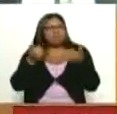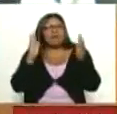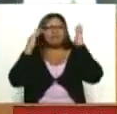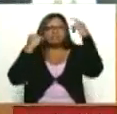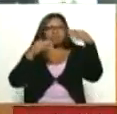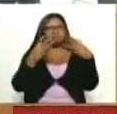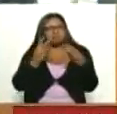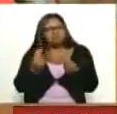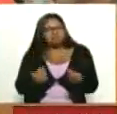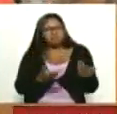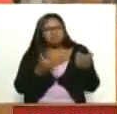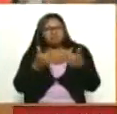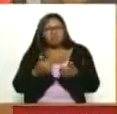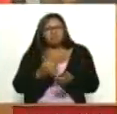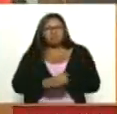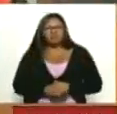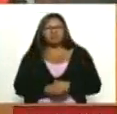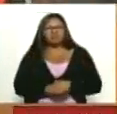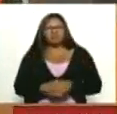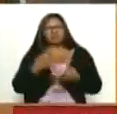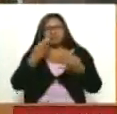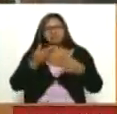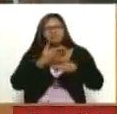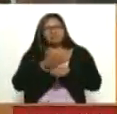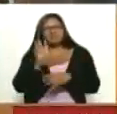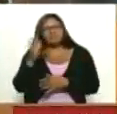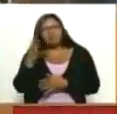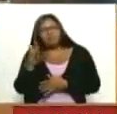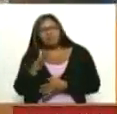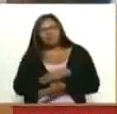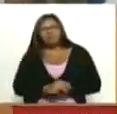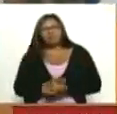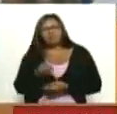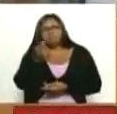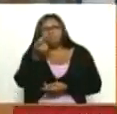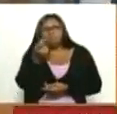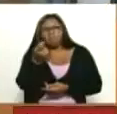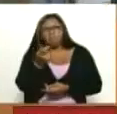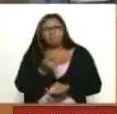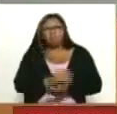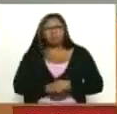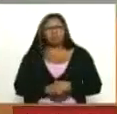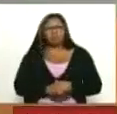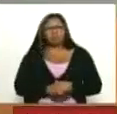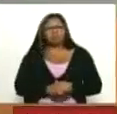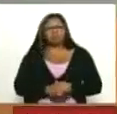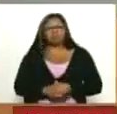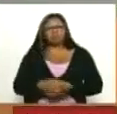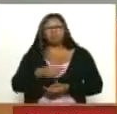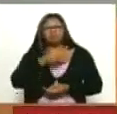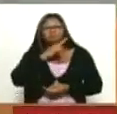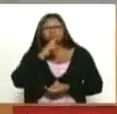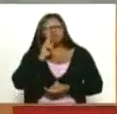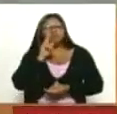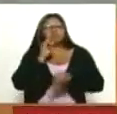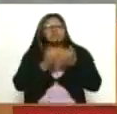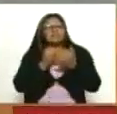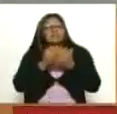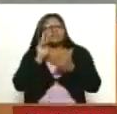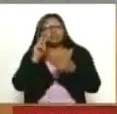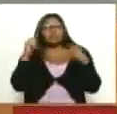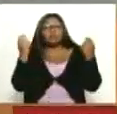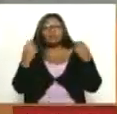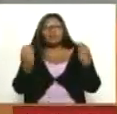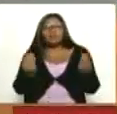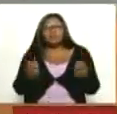muy amable, en realidad uno no se tarda, pero es que es nada. Muchísimas gracias. Me va a decir su nombre y su apellido. Quisiera saber cómo ha visto la jornada,